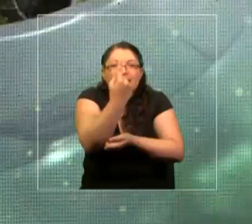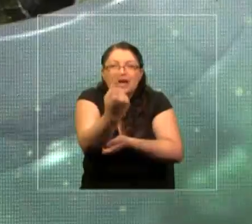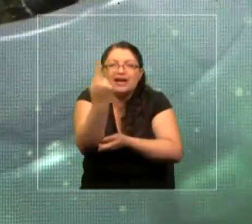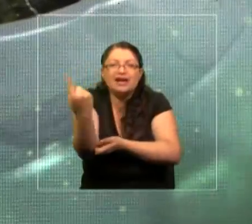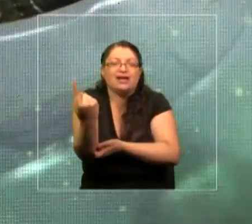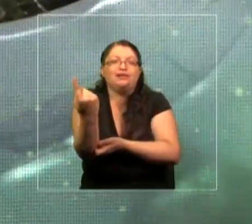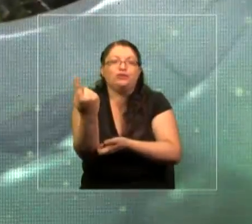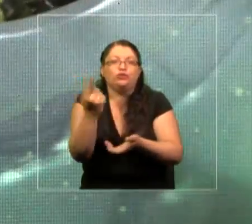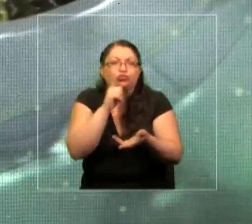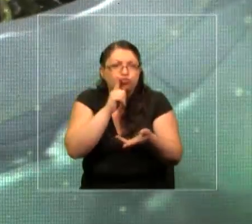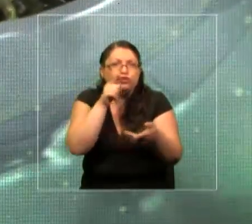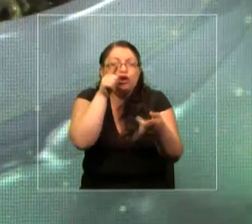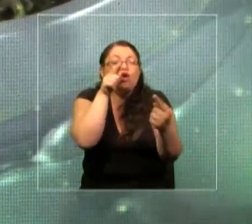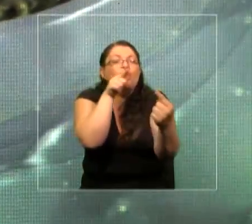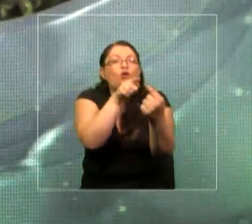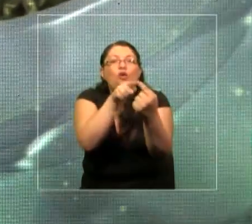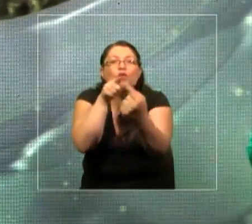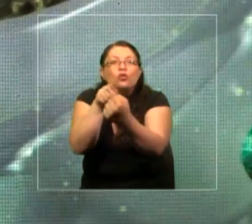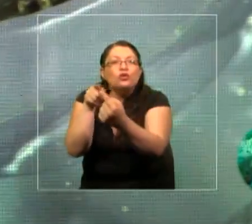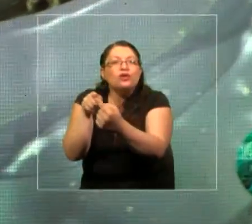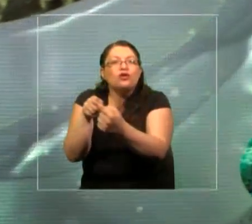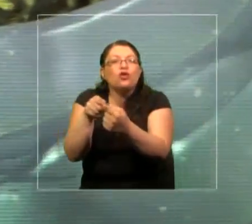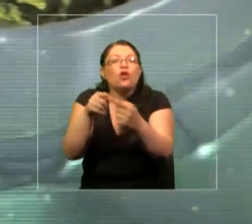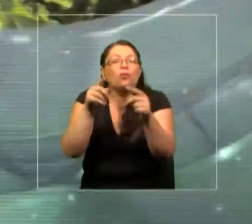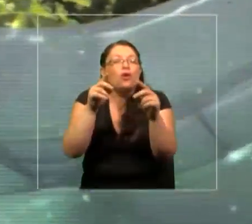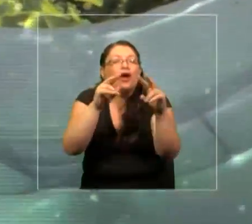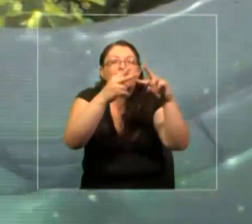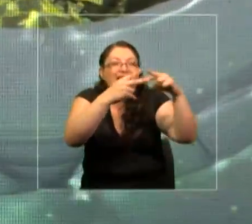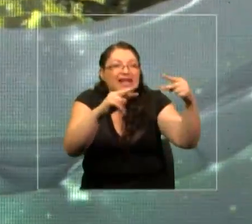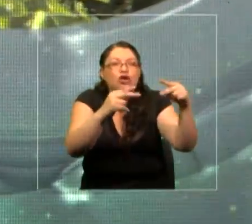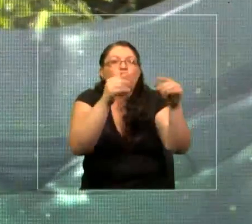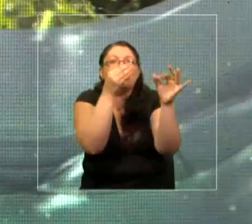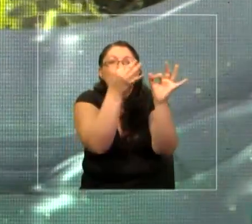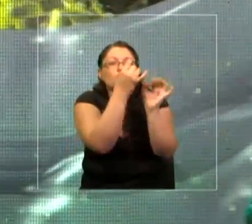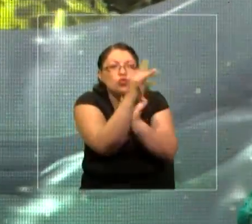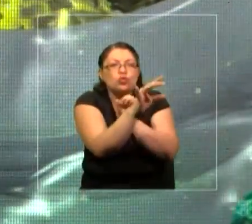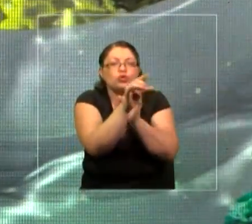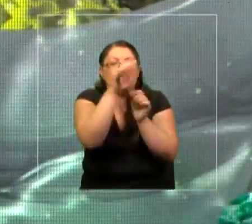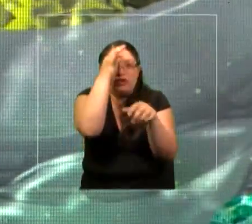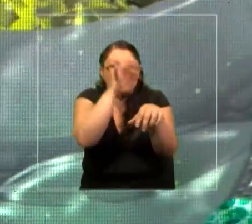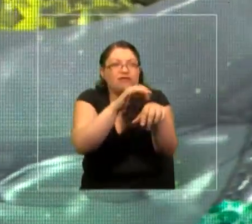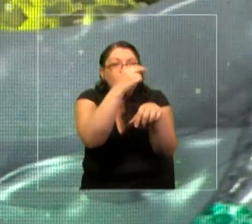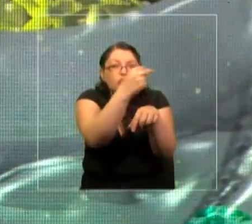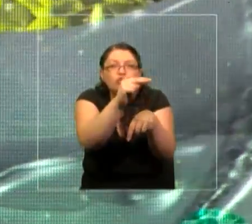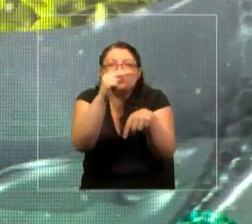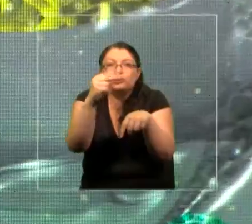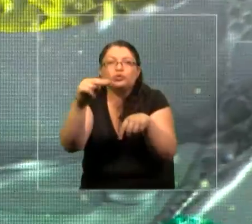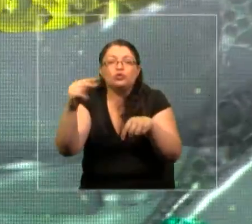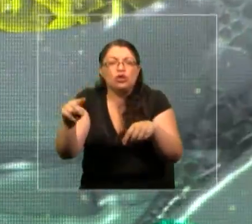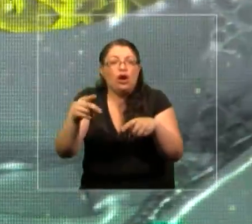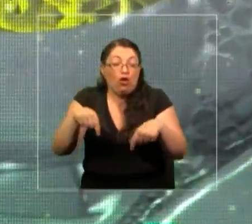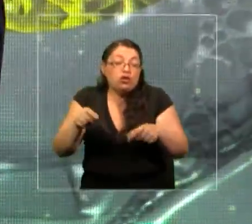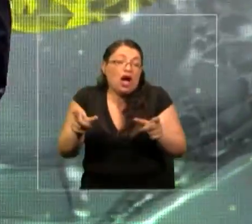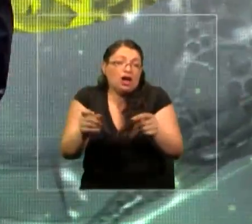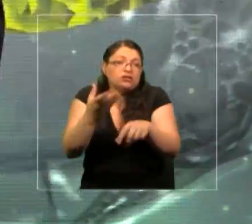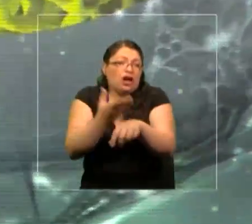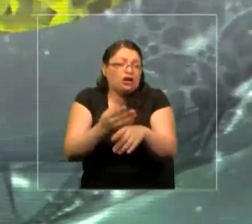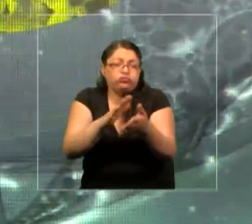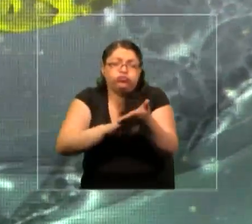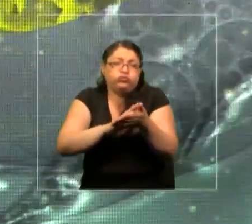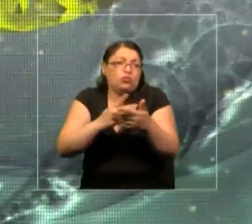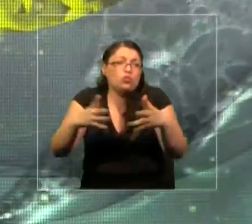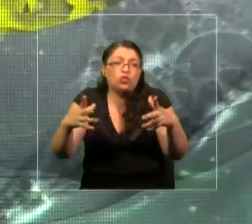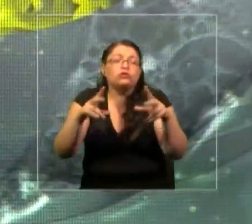un objetivo hacia aspectos genéticos únicos de la enfermedad. En el cáncer hoy hay muchos distintos ejemplos en